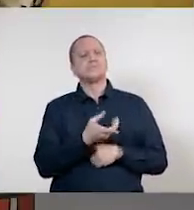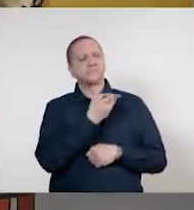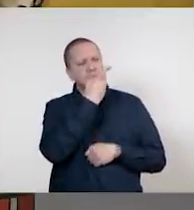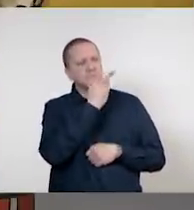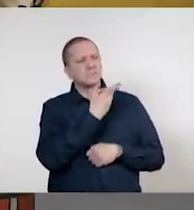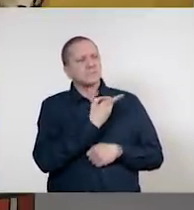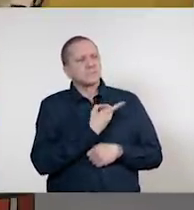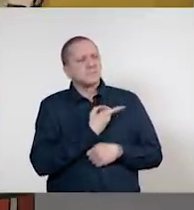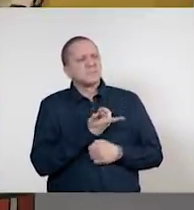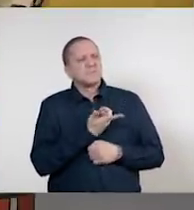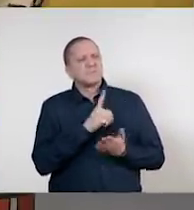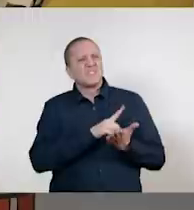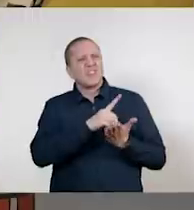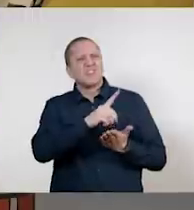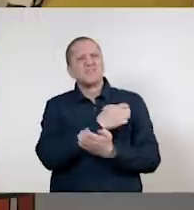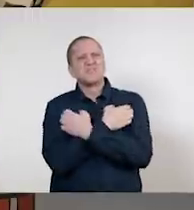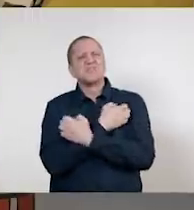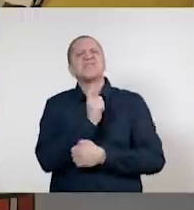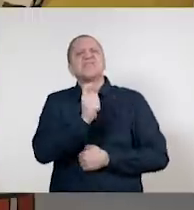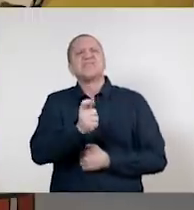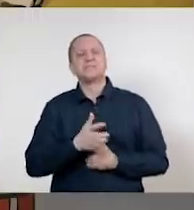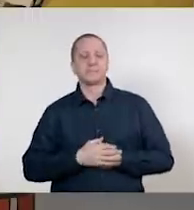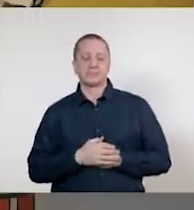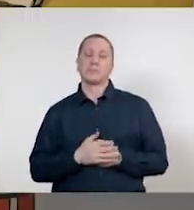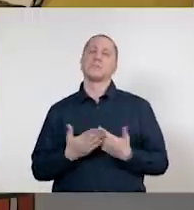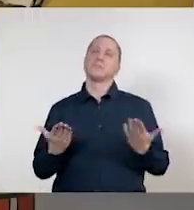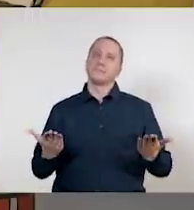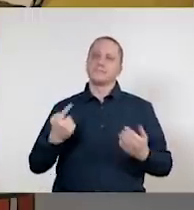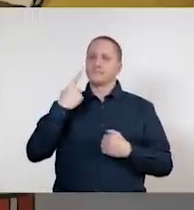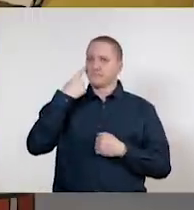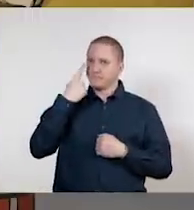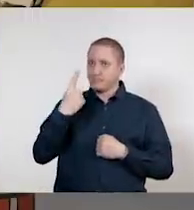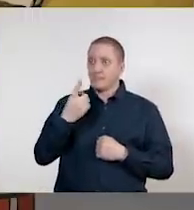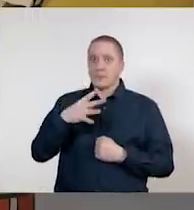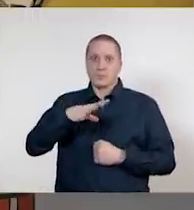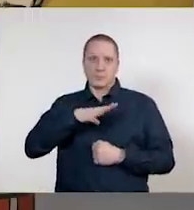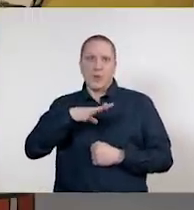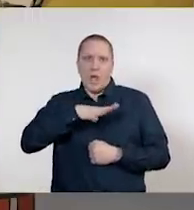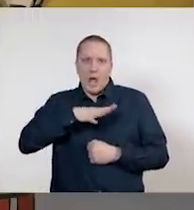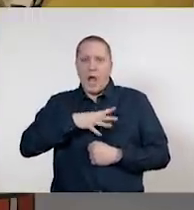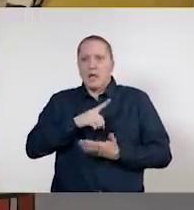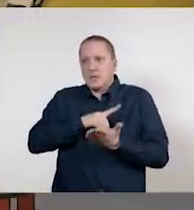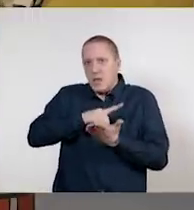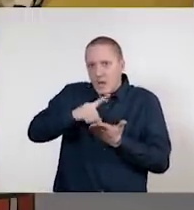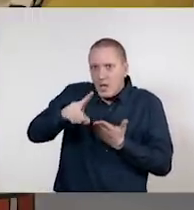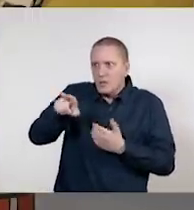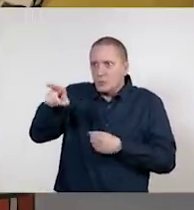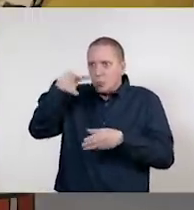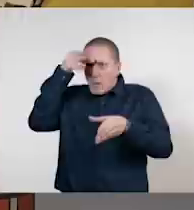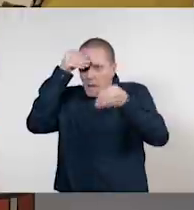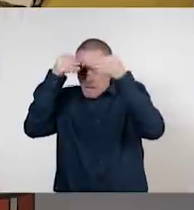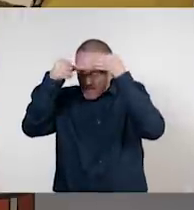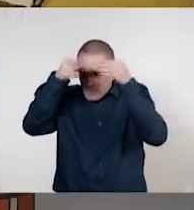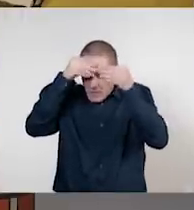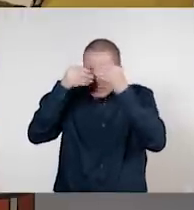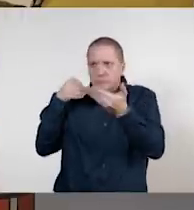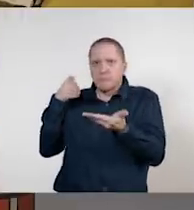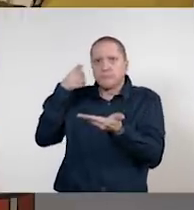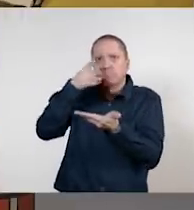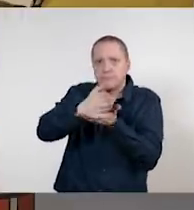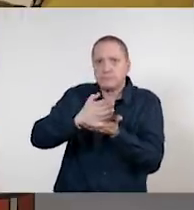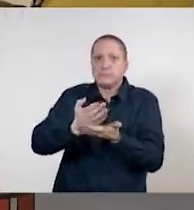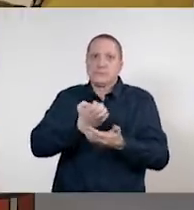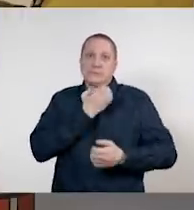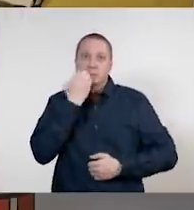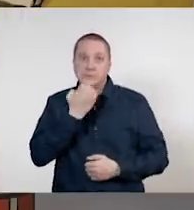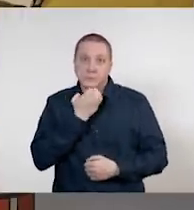Cuéntanos, ¿en qué consiste el derecho a la educación? Bueno, pues consiste en que tienes derecho a aprender, a ir a la escuela, o como